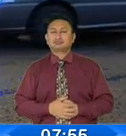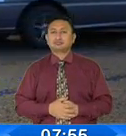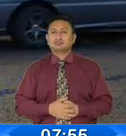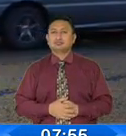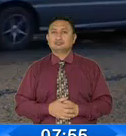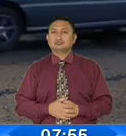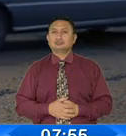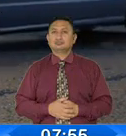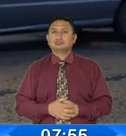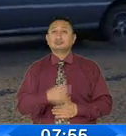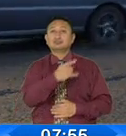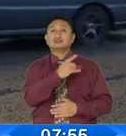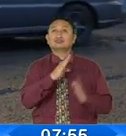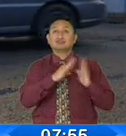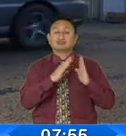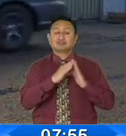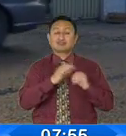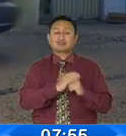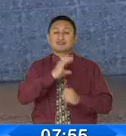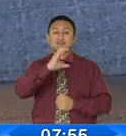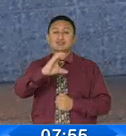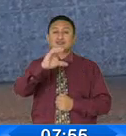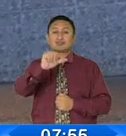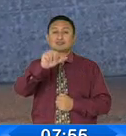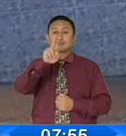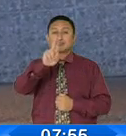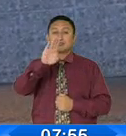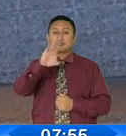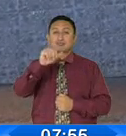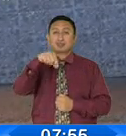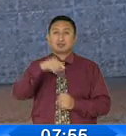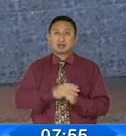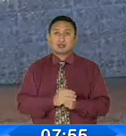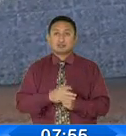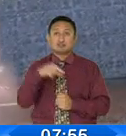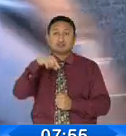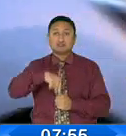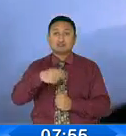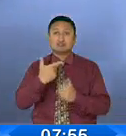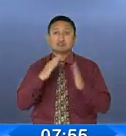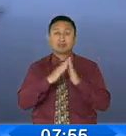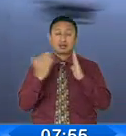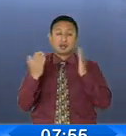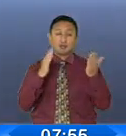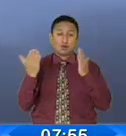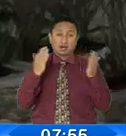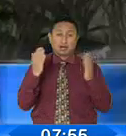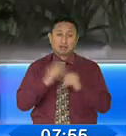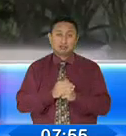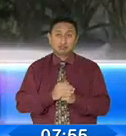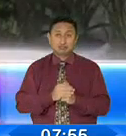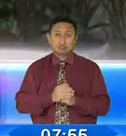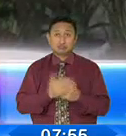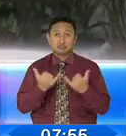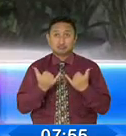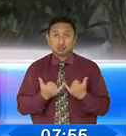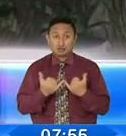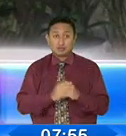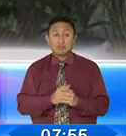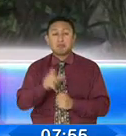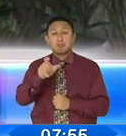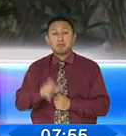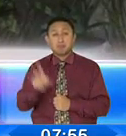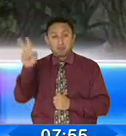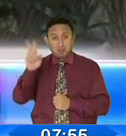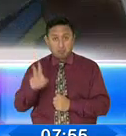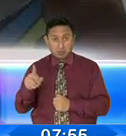Esta es la casa de Carmen Carcelén. El lugar que funciona como un albergue temporal desde el 2017, hoy es conocido por los migrantes